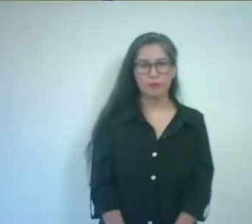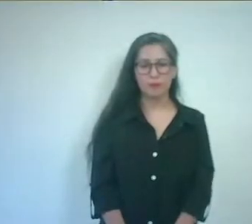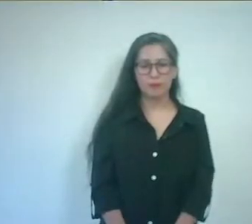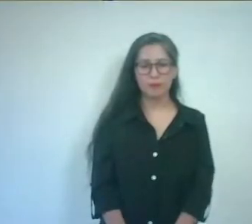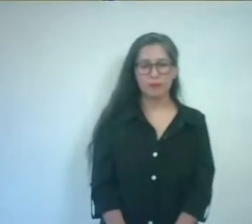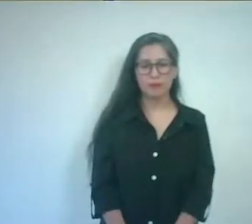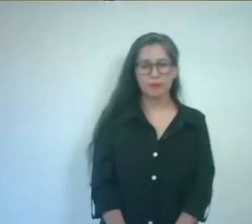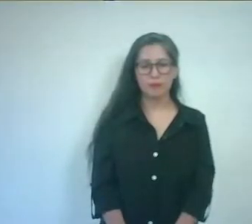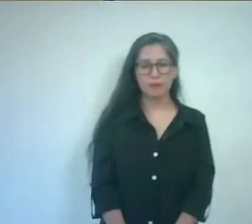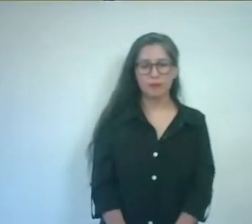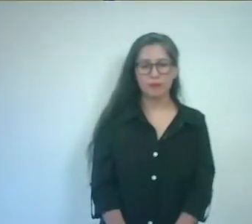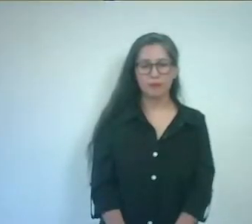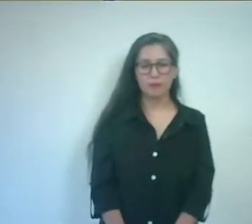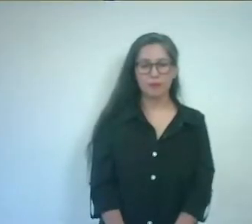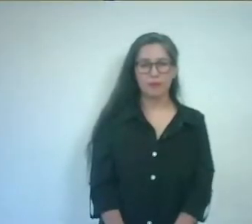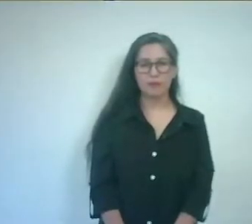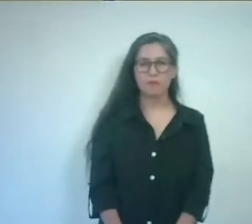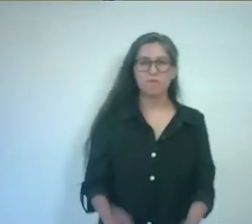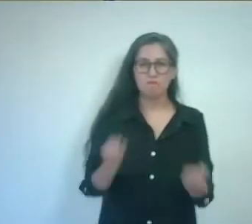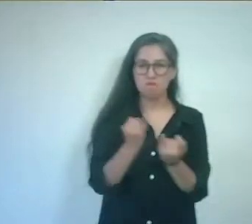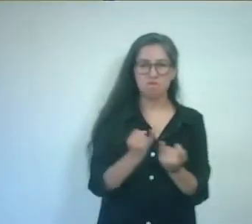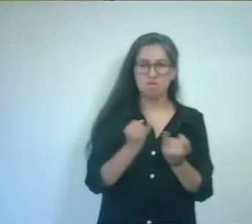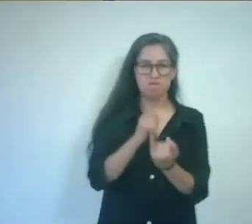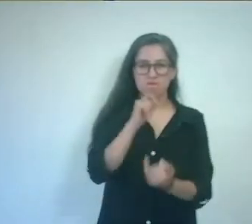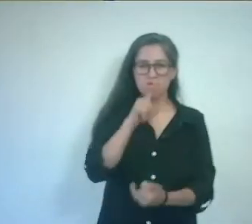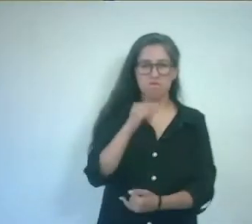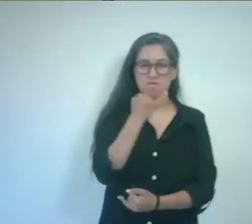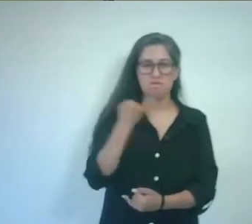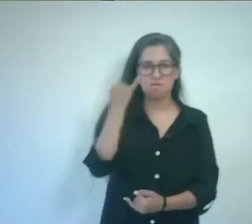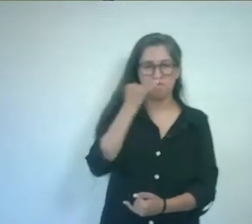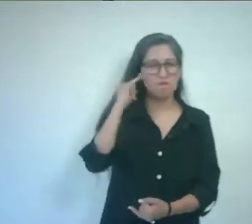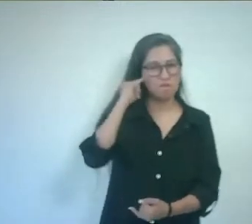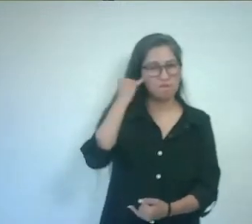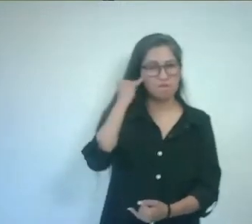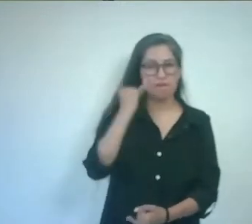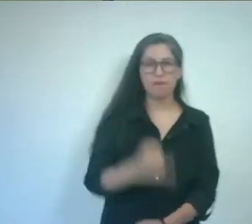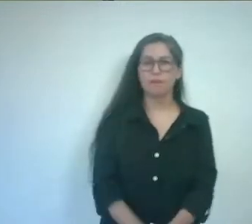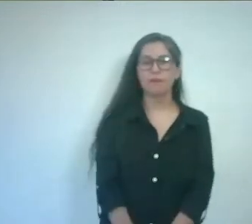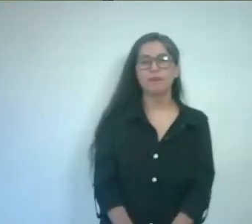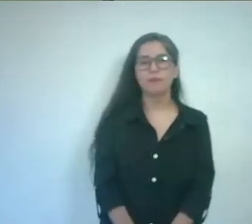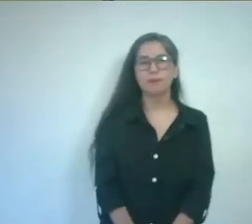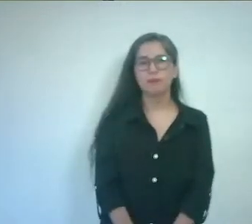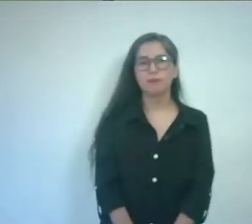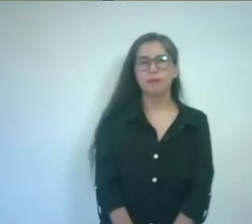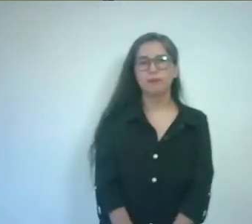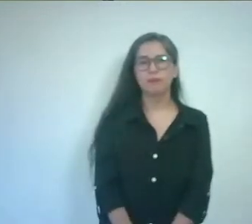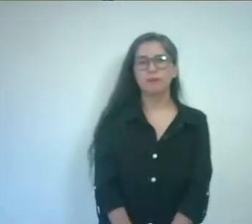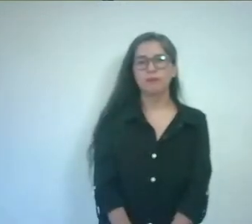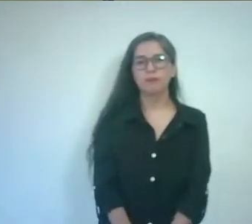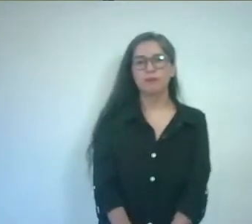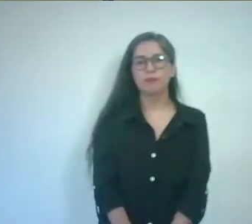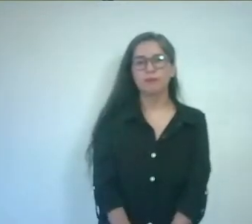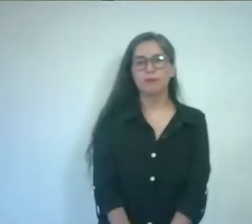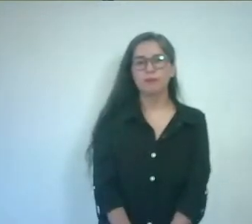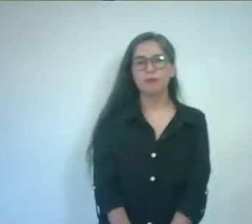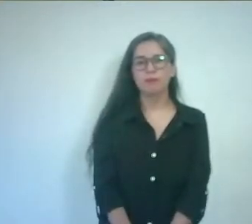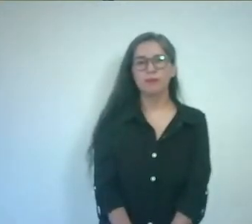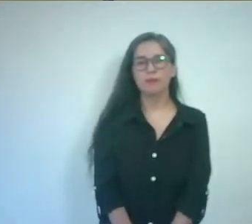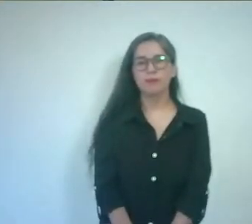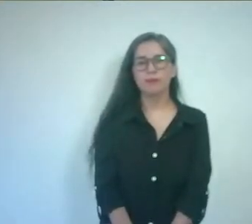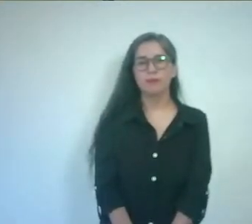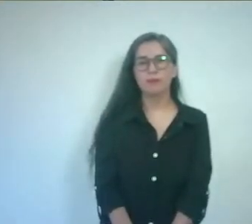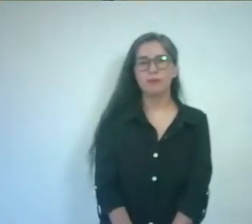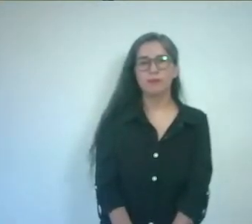Ashe shakichal levat avalanta kustalab, hutanets kihilei awiltal. Ashe shakicha nets